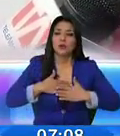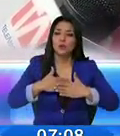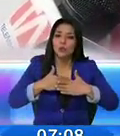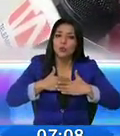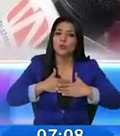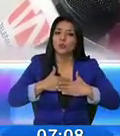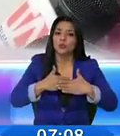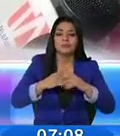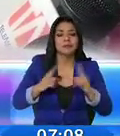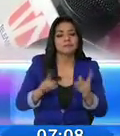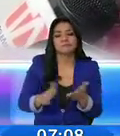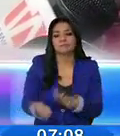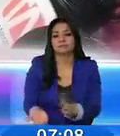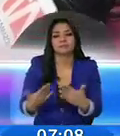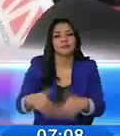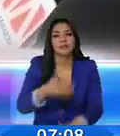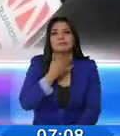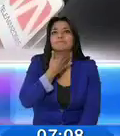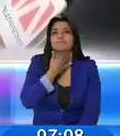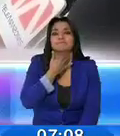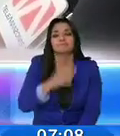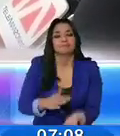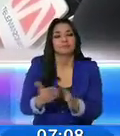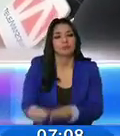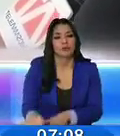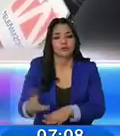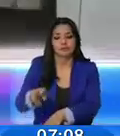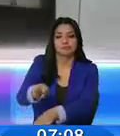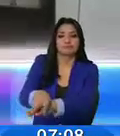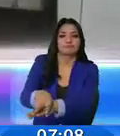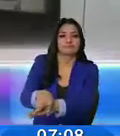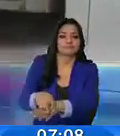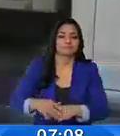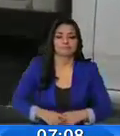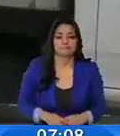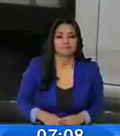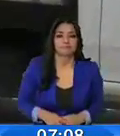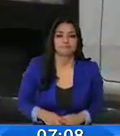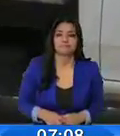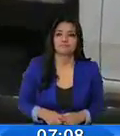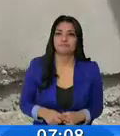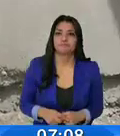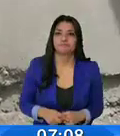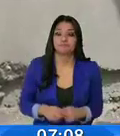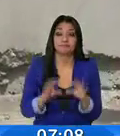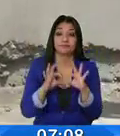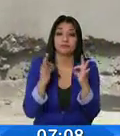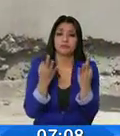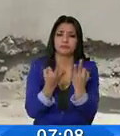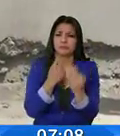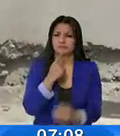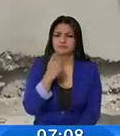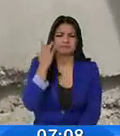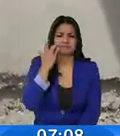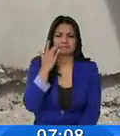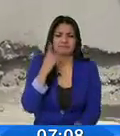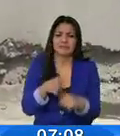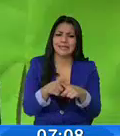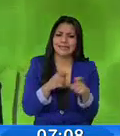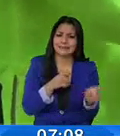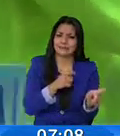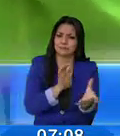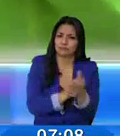pero ya no había estado respirando, había estado tendida en el piso. Para los familiares, es extraño que el ex conviviente